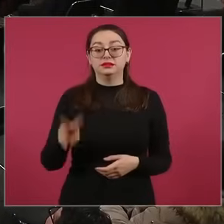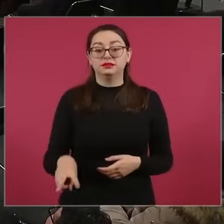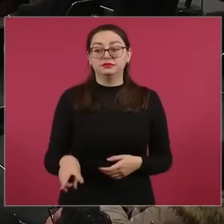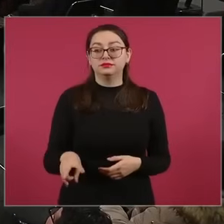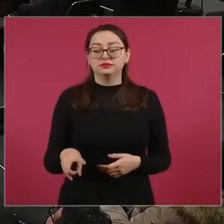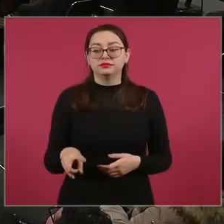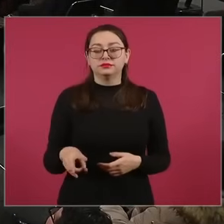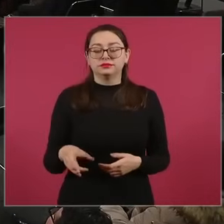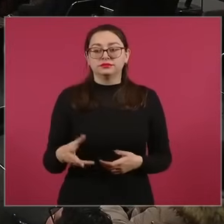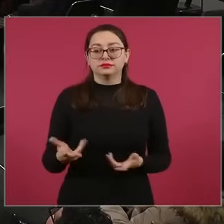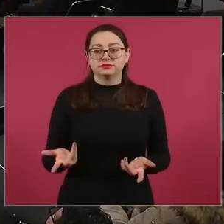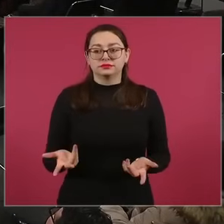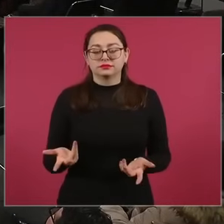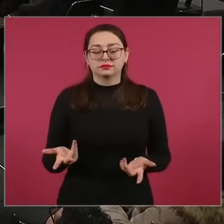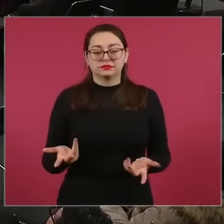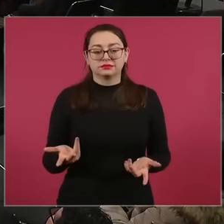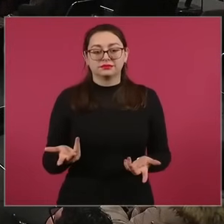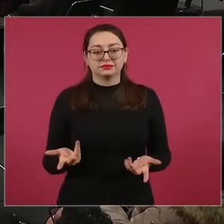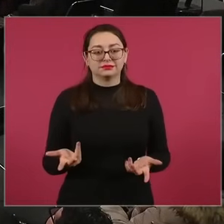en